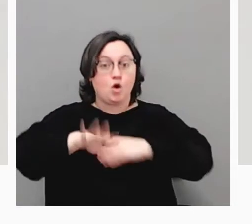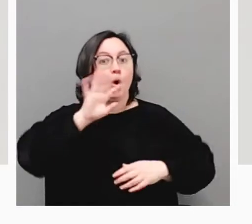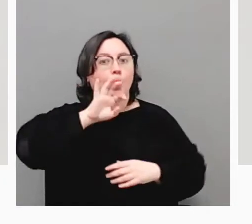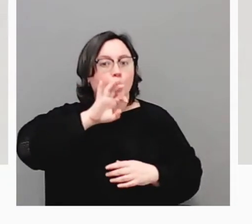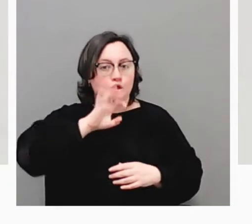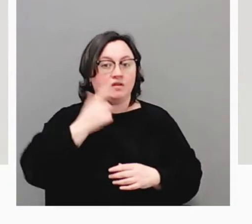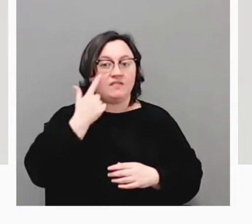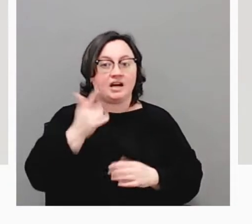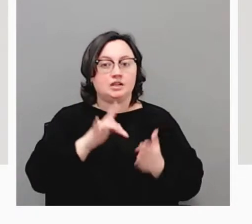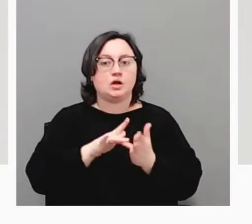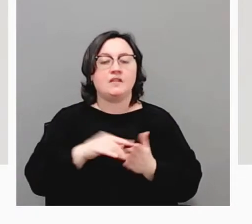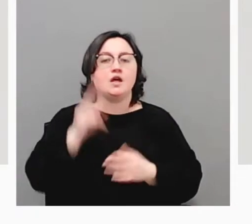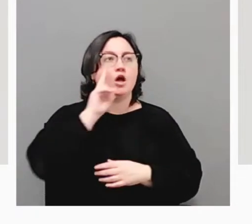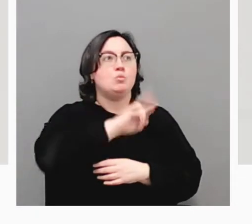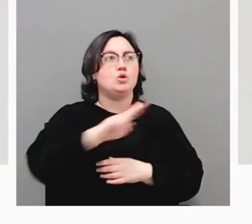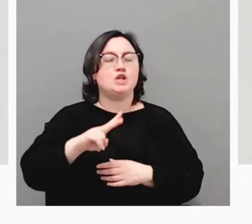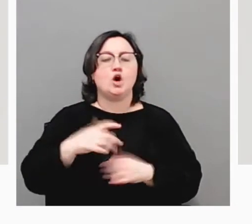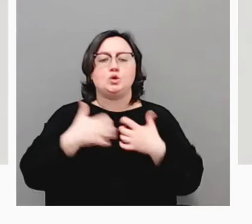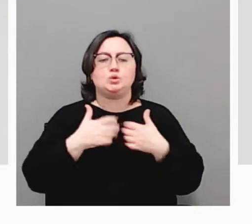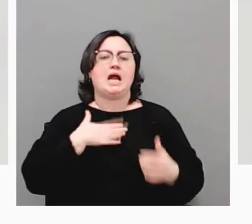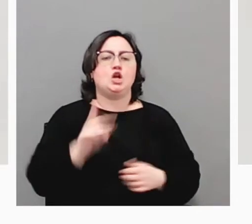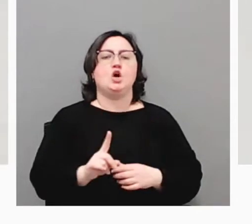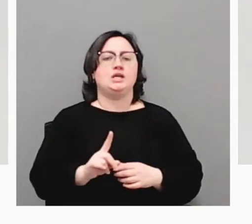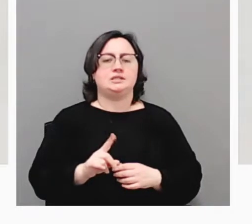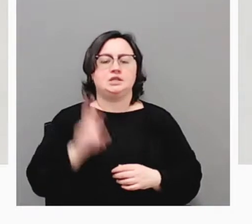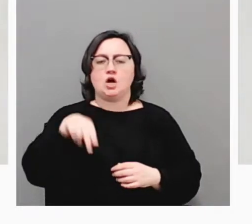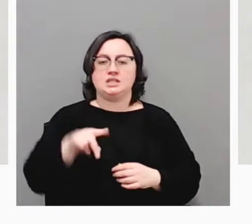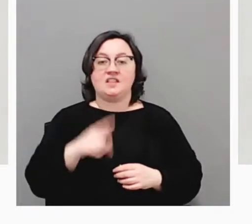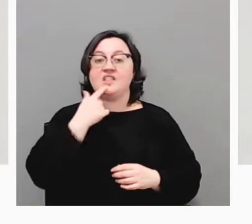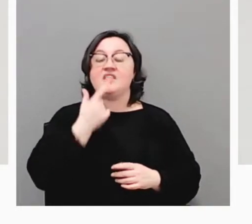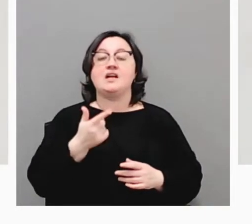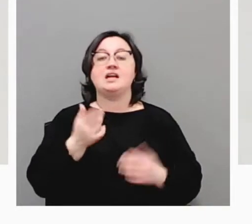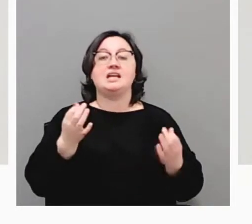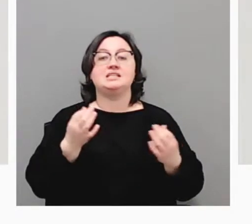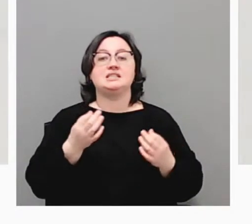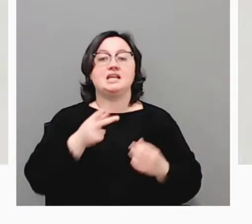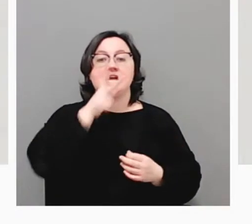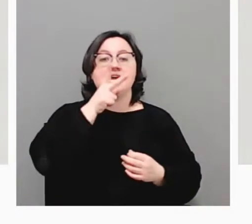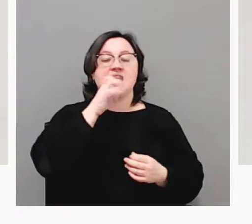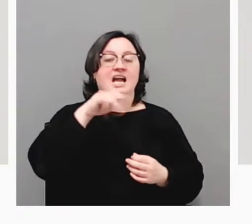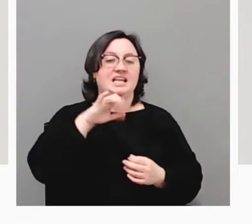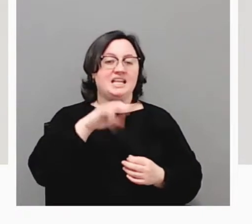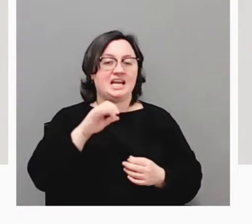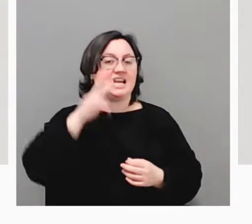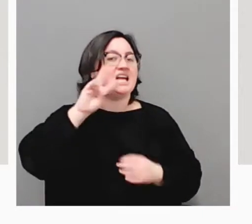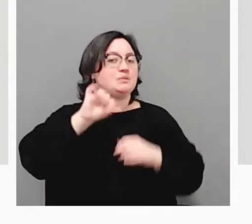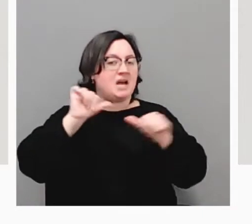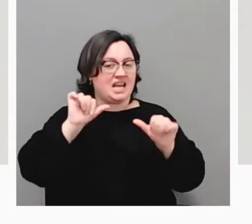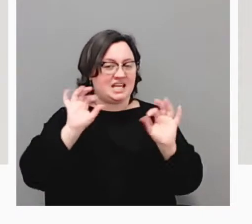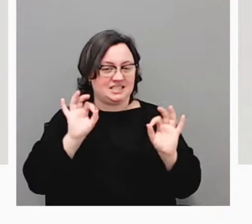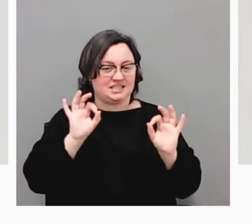ellos niegan ser un museo industrial, aunque en realidad lo son. Ellos dicen que son la Heineken Experience porque están muy